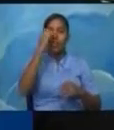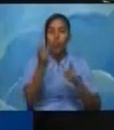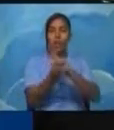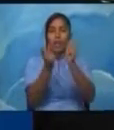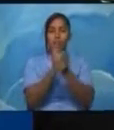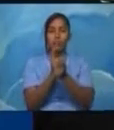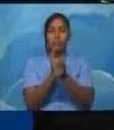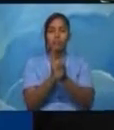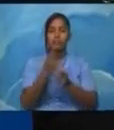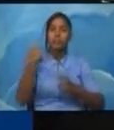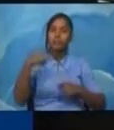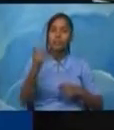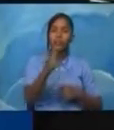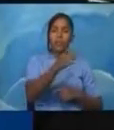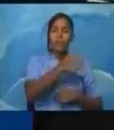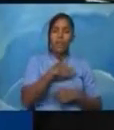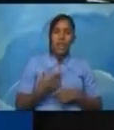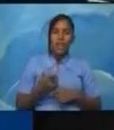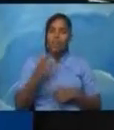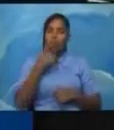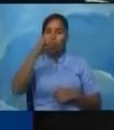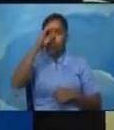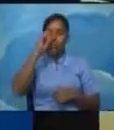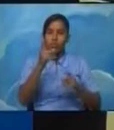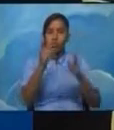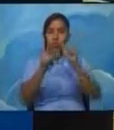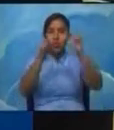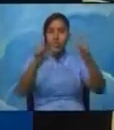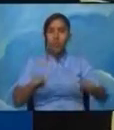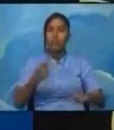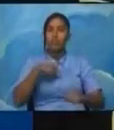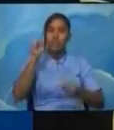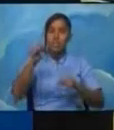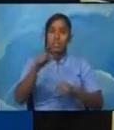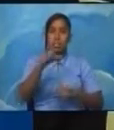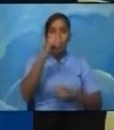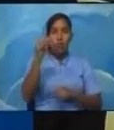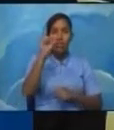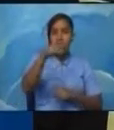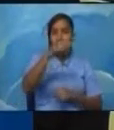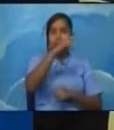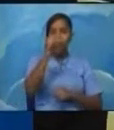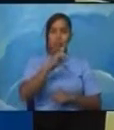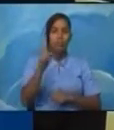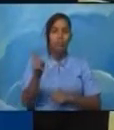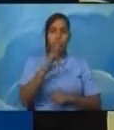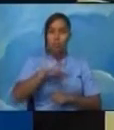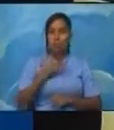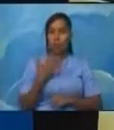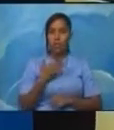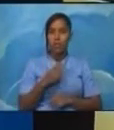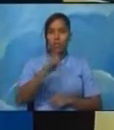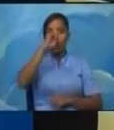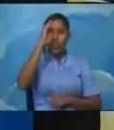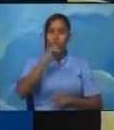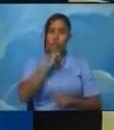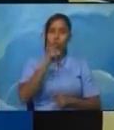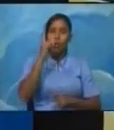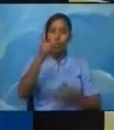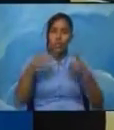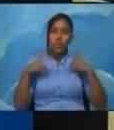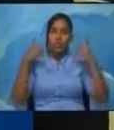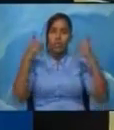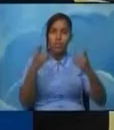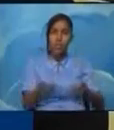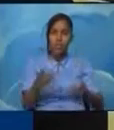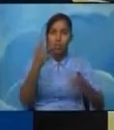de acuerdo a su gusto, un Dios que le complazca. Como hay personas que buscan iglesia de acuerdo a sus caprichos. Ay, así me gustan en